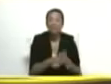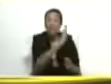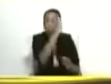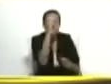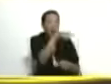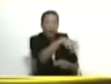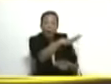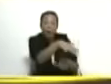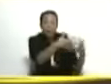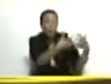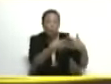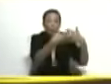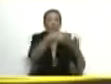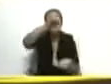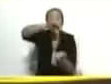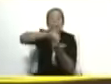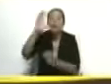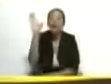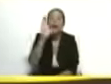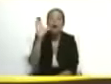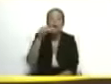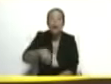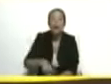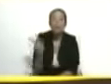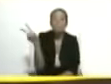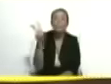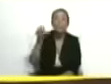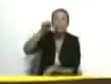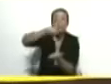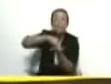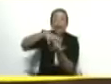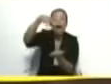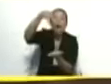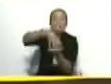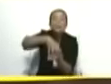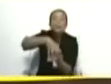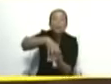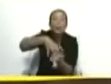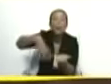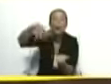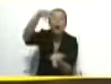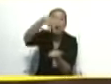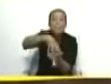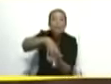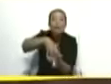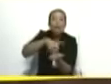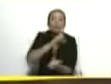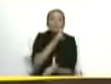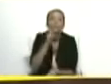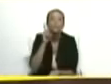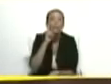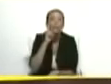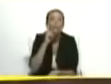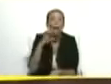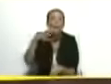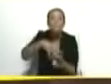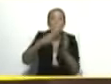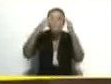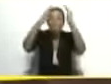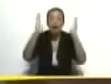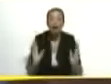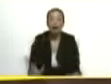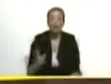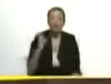la sede queda en el centro de Caracas, en el casco histórico, y se llama Palacio